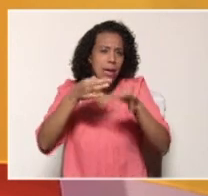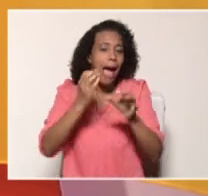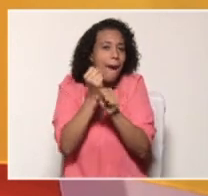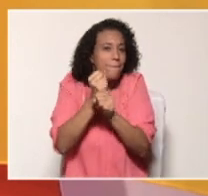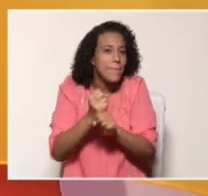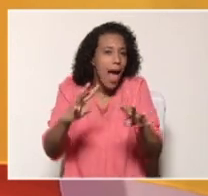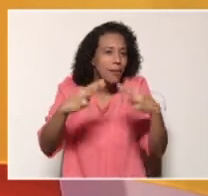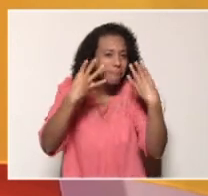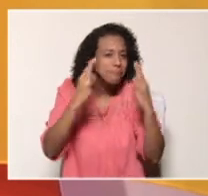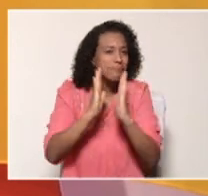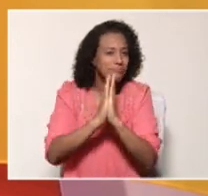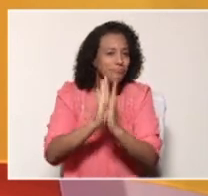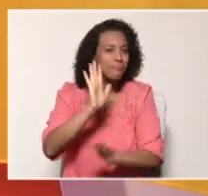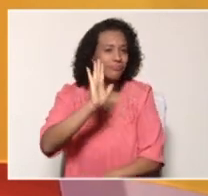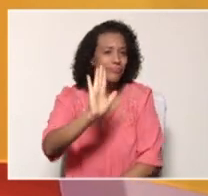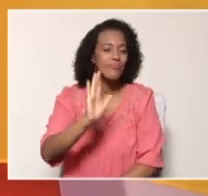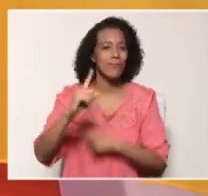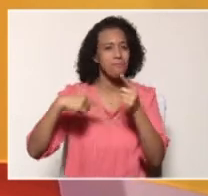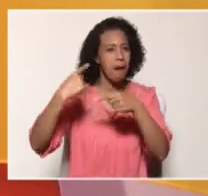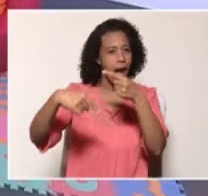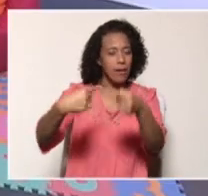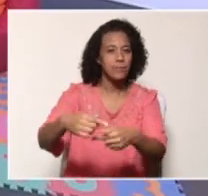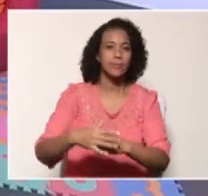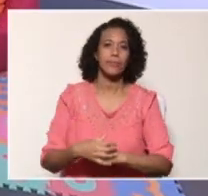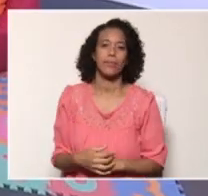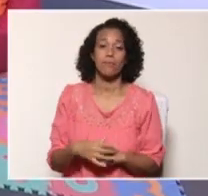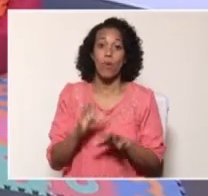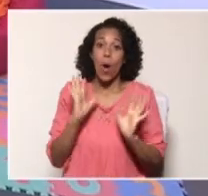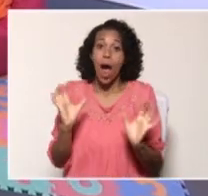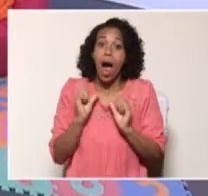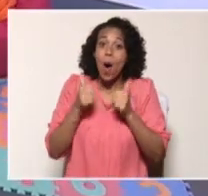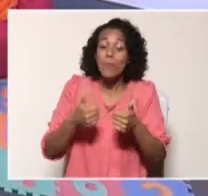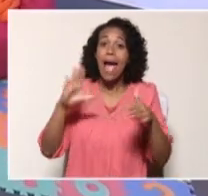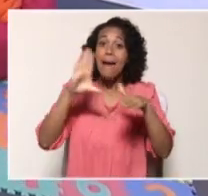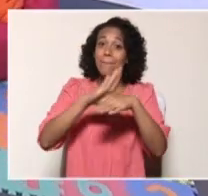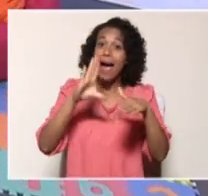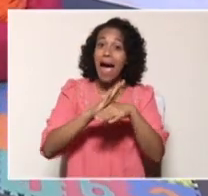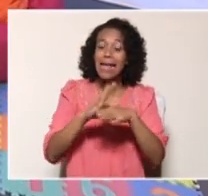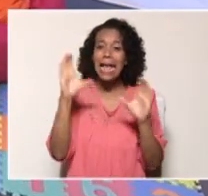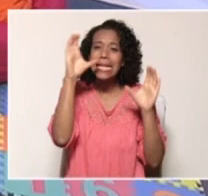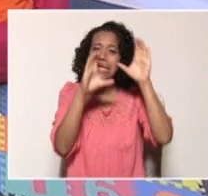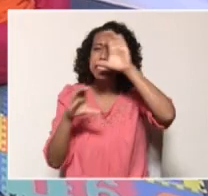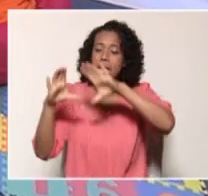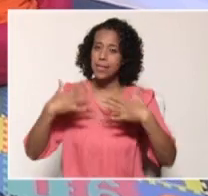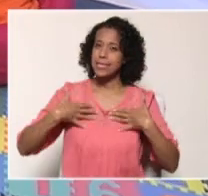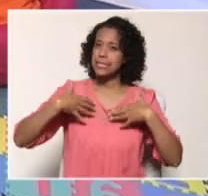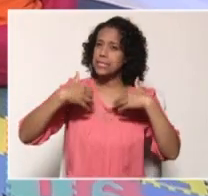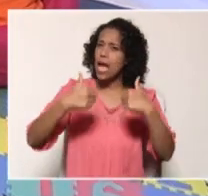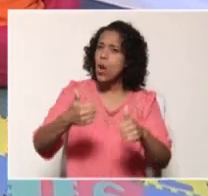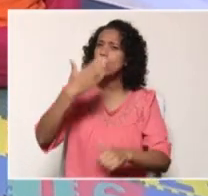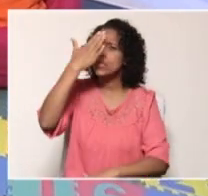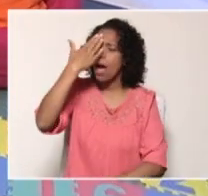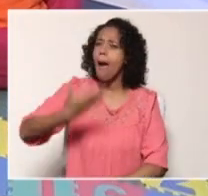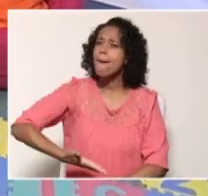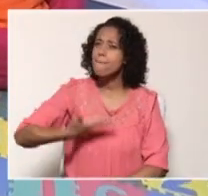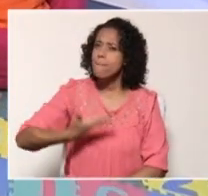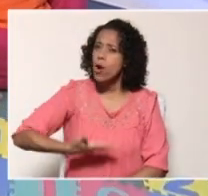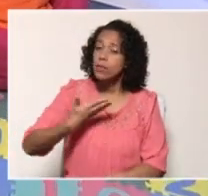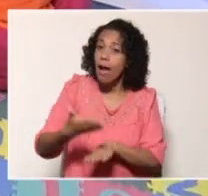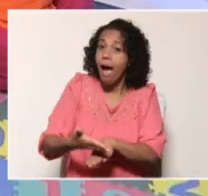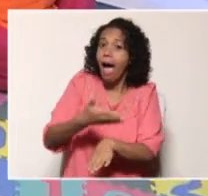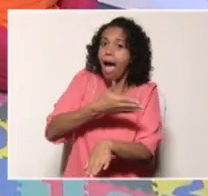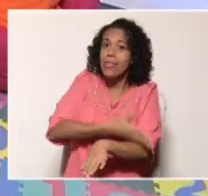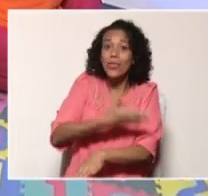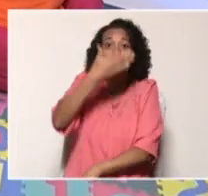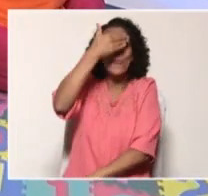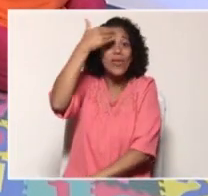quedan con nosotros en el transcurso del programa. Por ahora, como es martes de ciencia y salud, creo que es importante que antes de iniciar